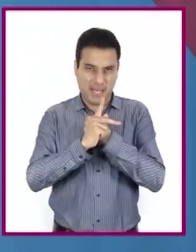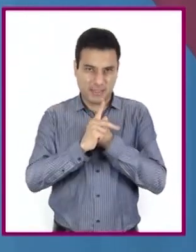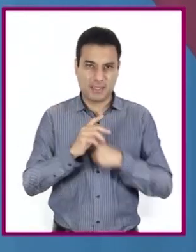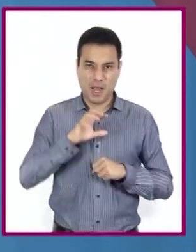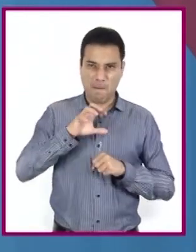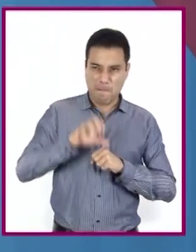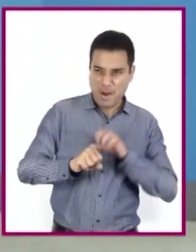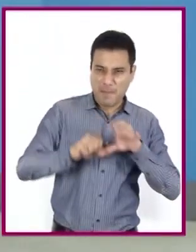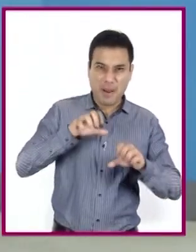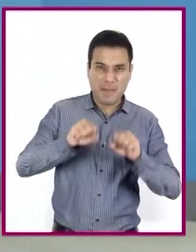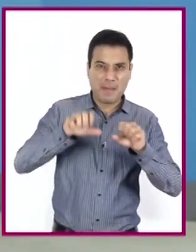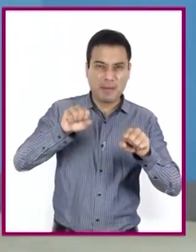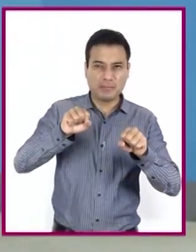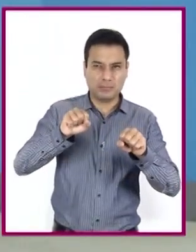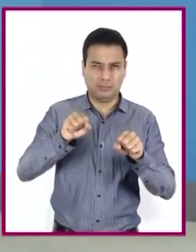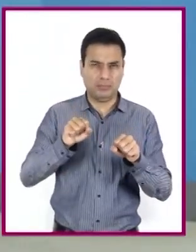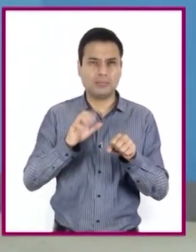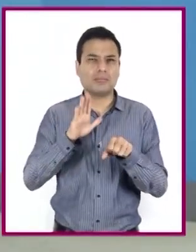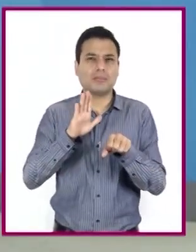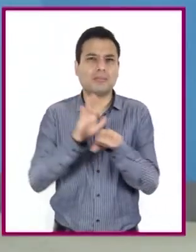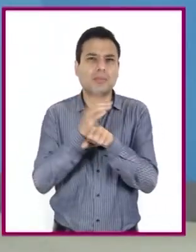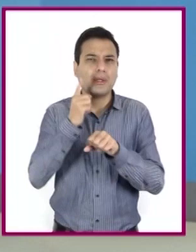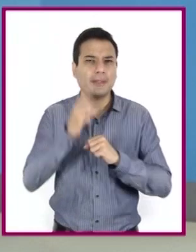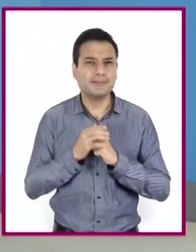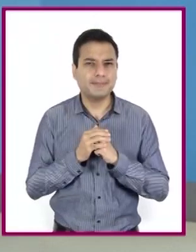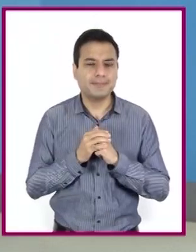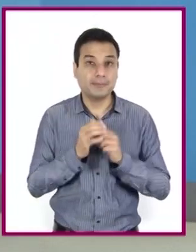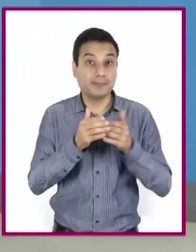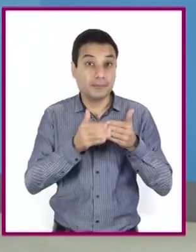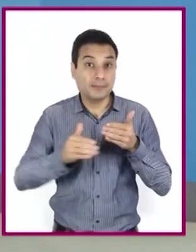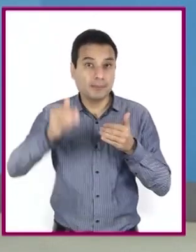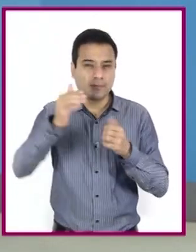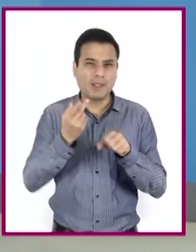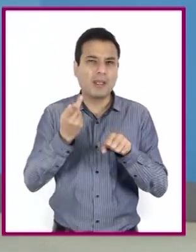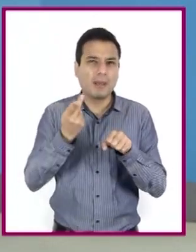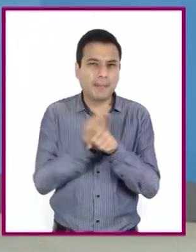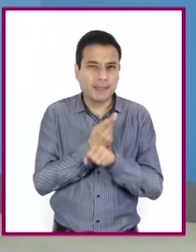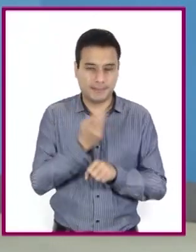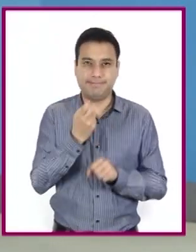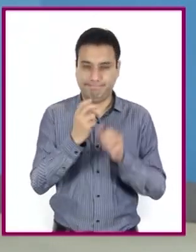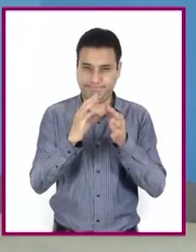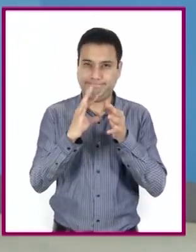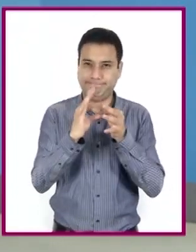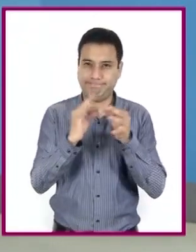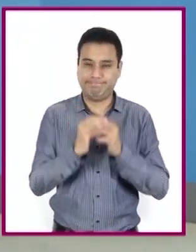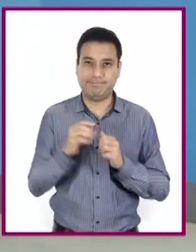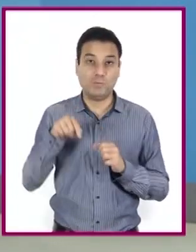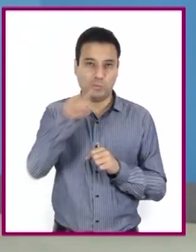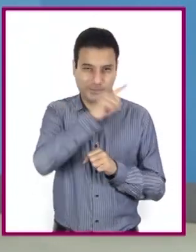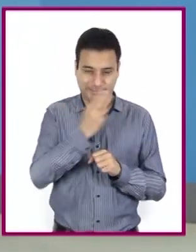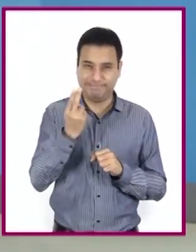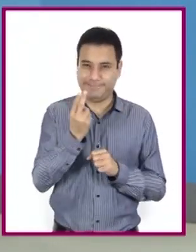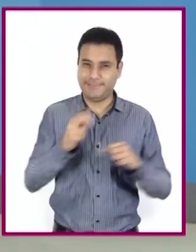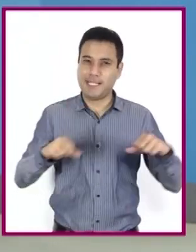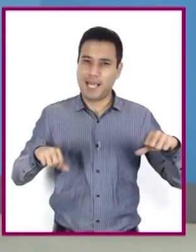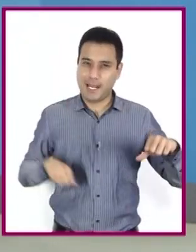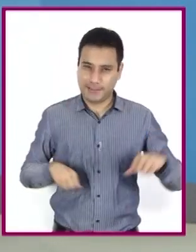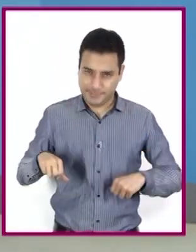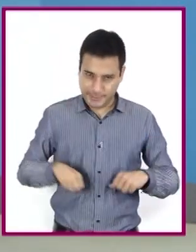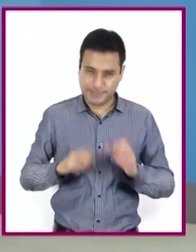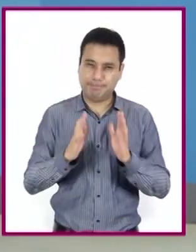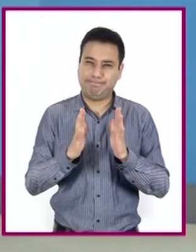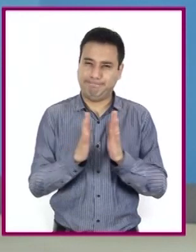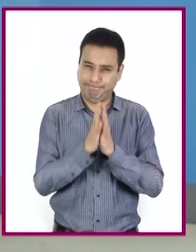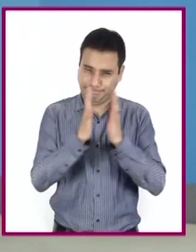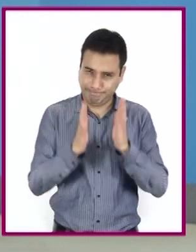imperialismo. Antes de iniciar, les recuerdo que es importante que participen en las actividades planeadas a